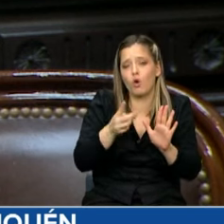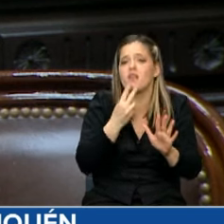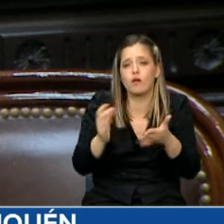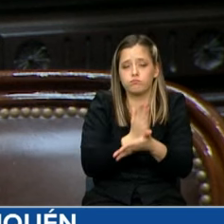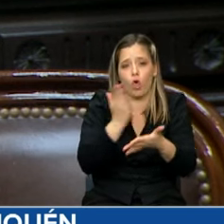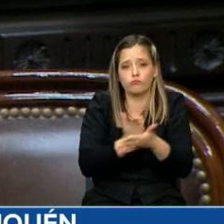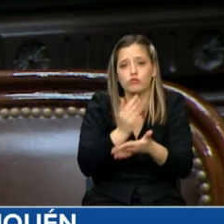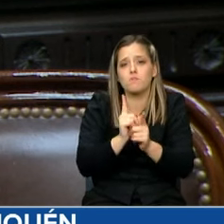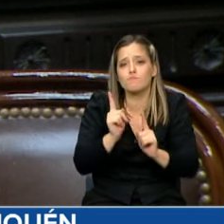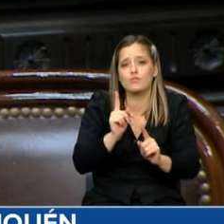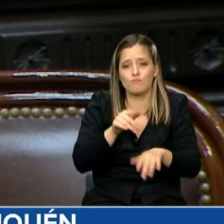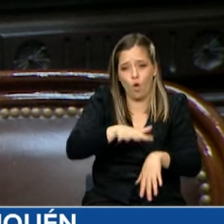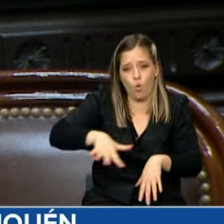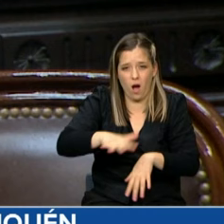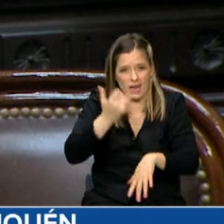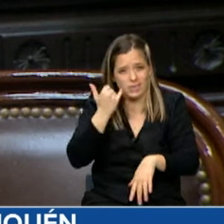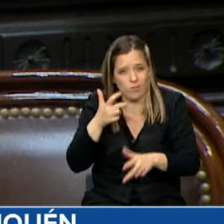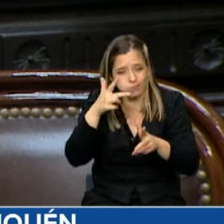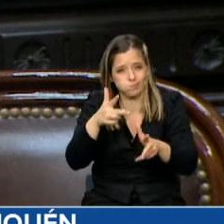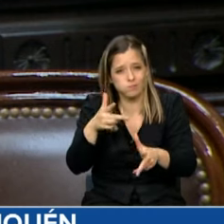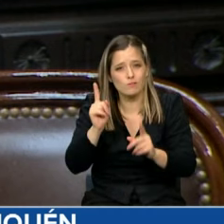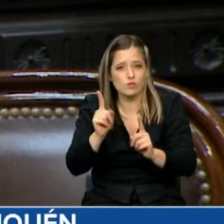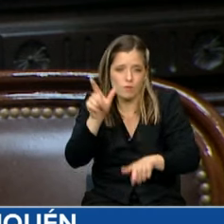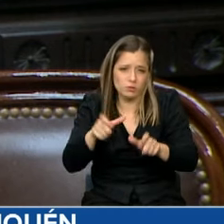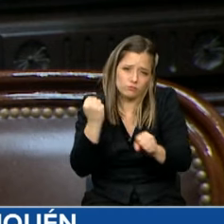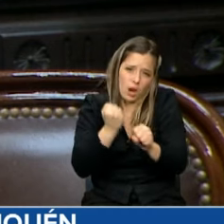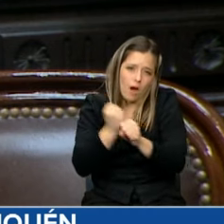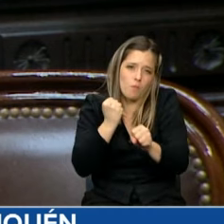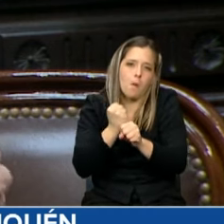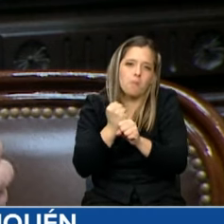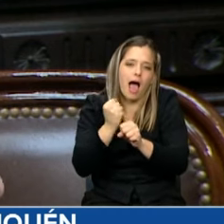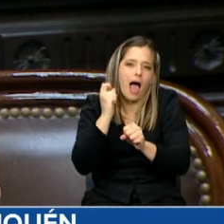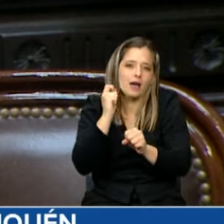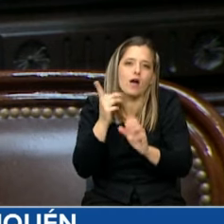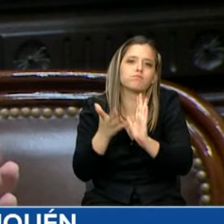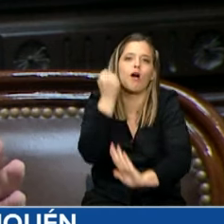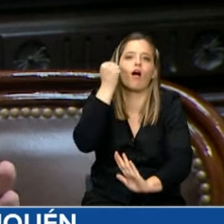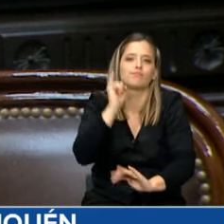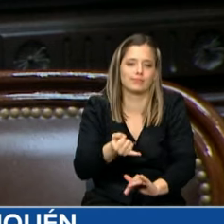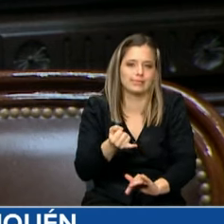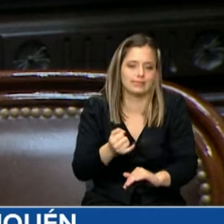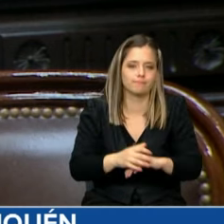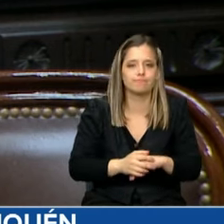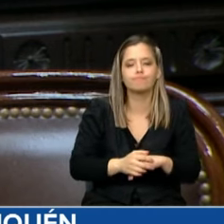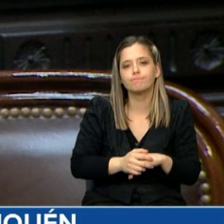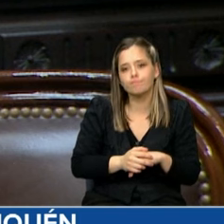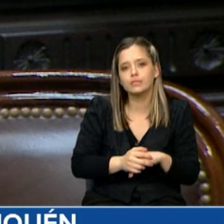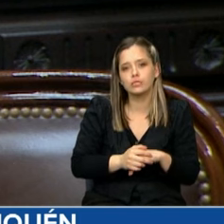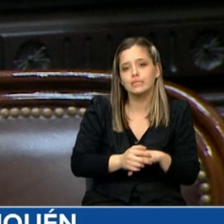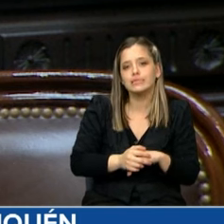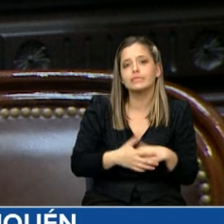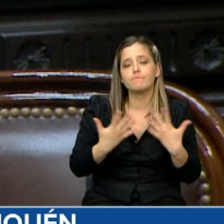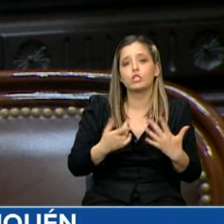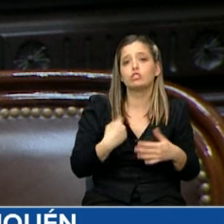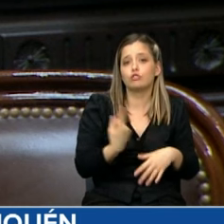aes de añielo que han trabajado y mucho y su gente para poder lograrlo esto A qué nos llevó a que si tomamos